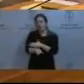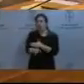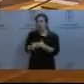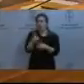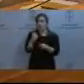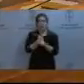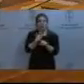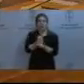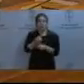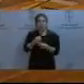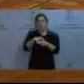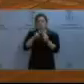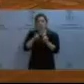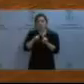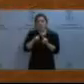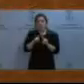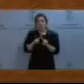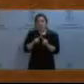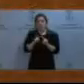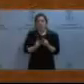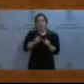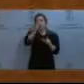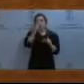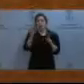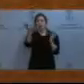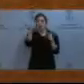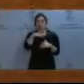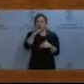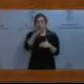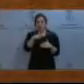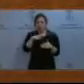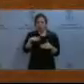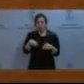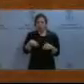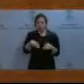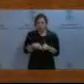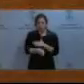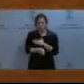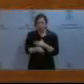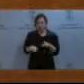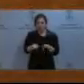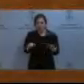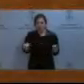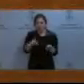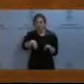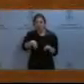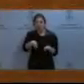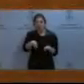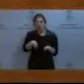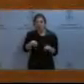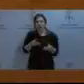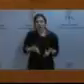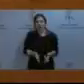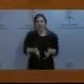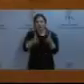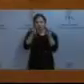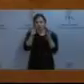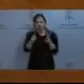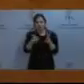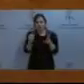práctica al piso superior, no existe. Los usuarios deben acceder al primer piso entrando antes al hospital y usando los ascensores del